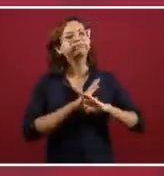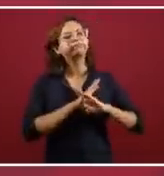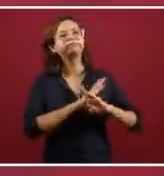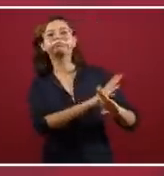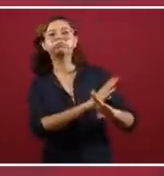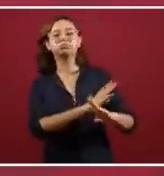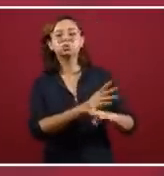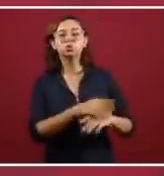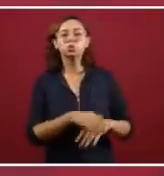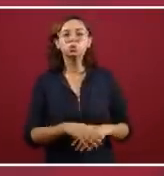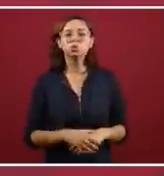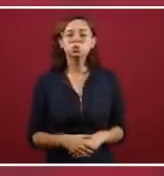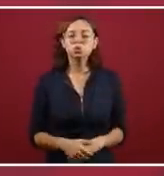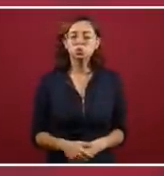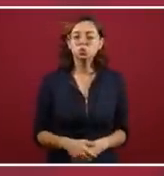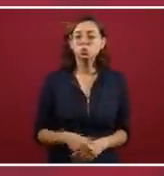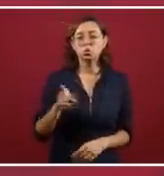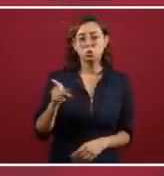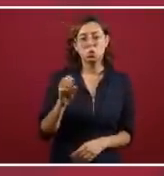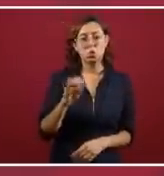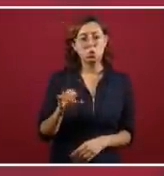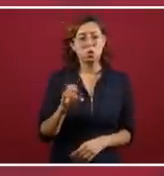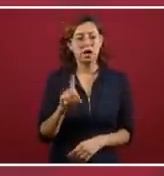En el caso del almirante Ojeda,